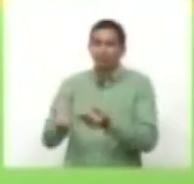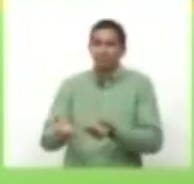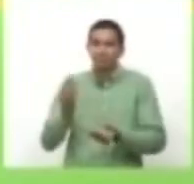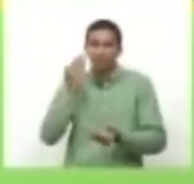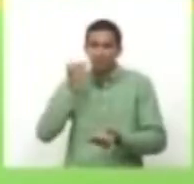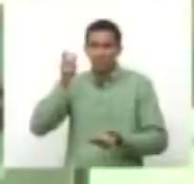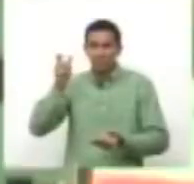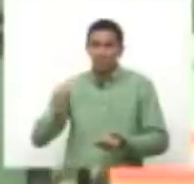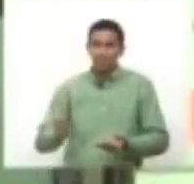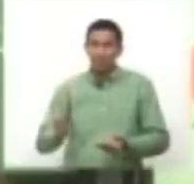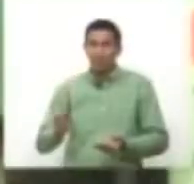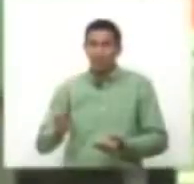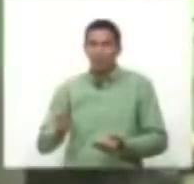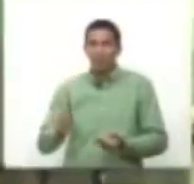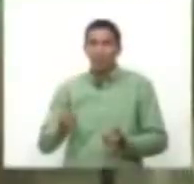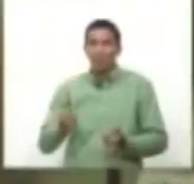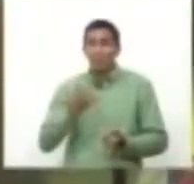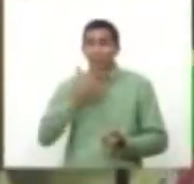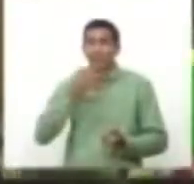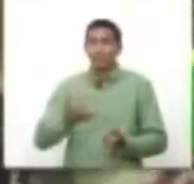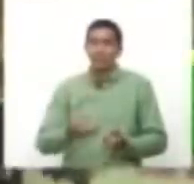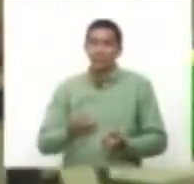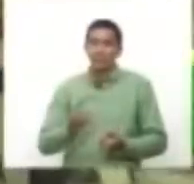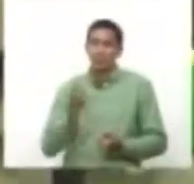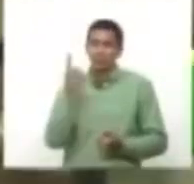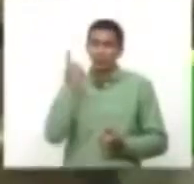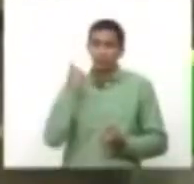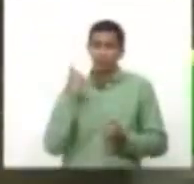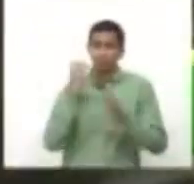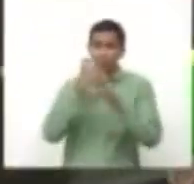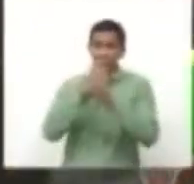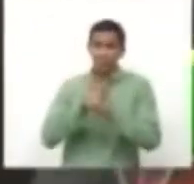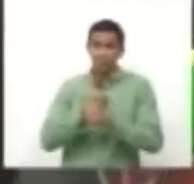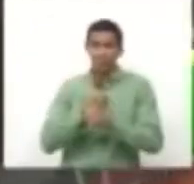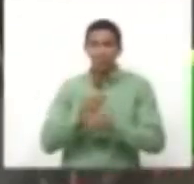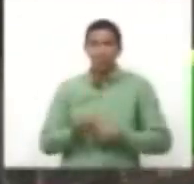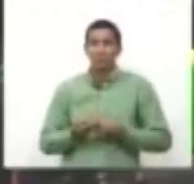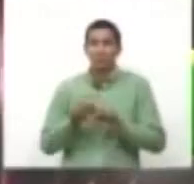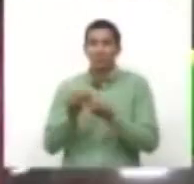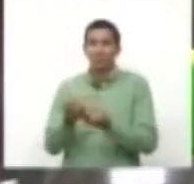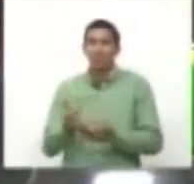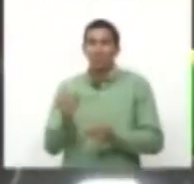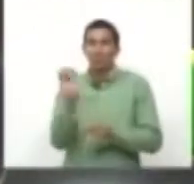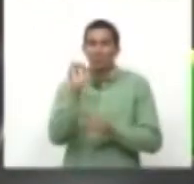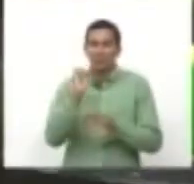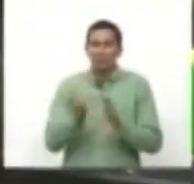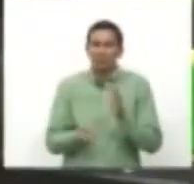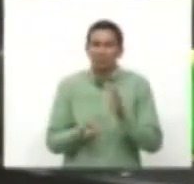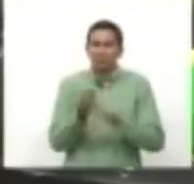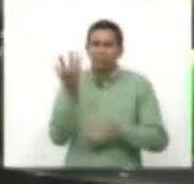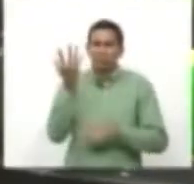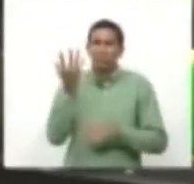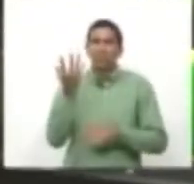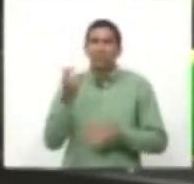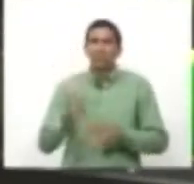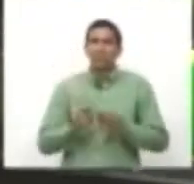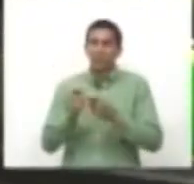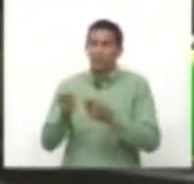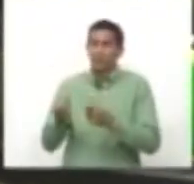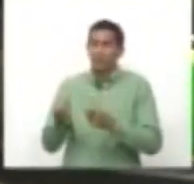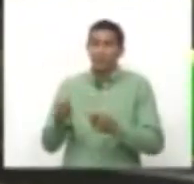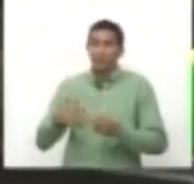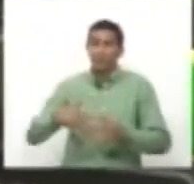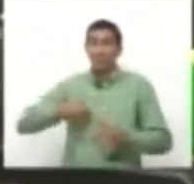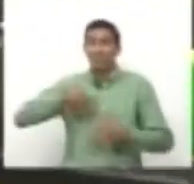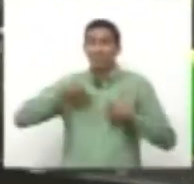realidad. Anoche el Centro Comercial Buenavista hizo entrega de un carro 0 kilómetros, en donde la feliz ganadora fue